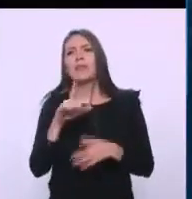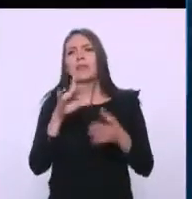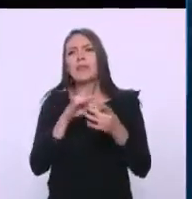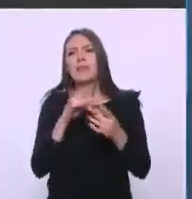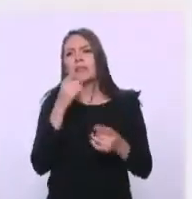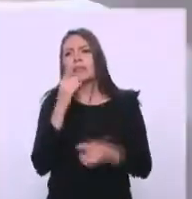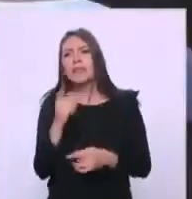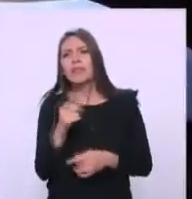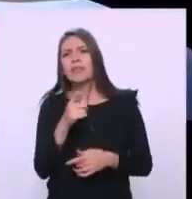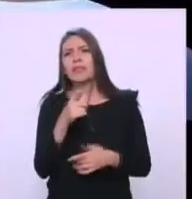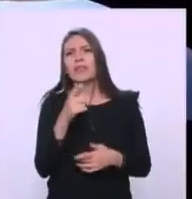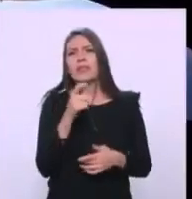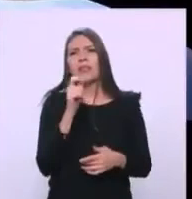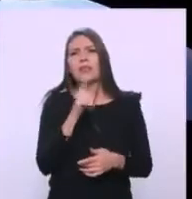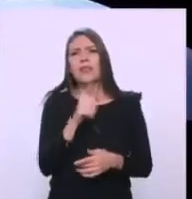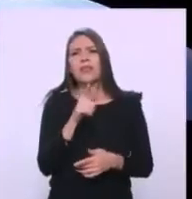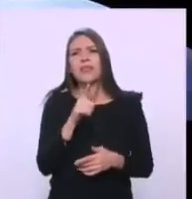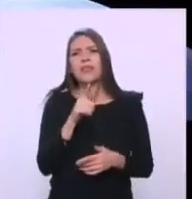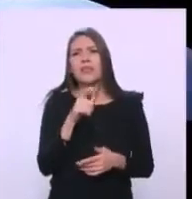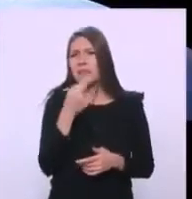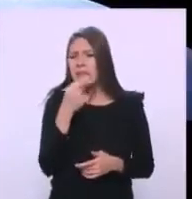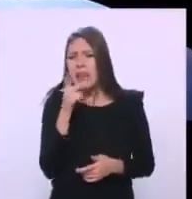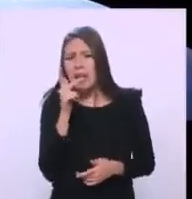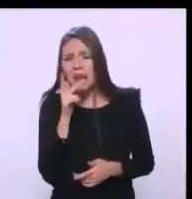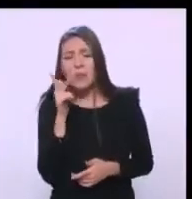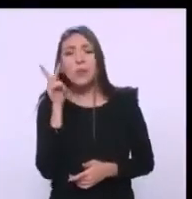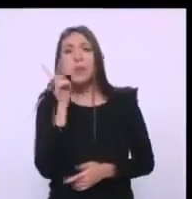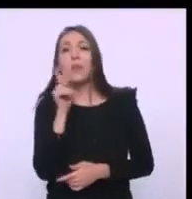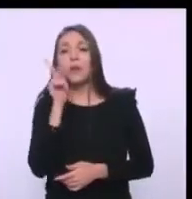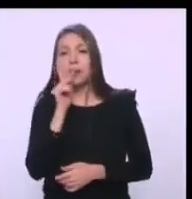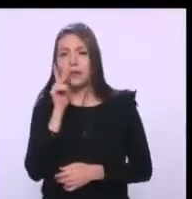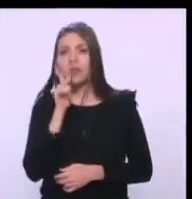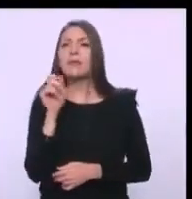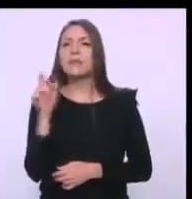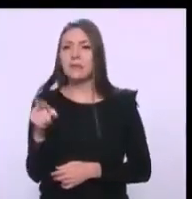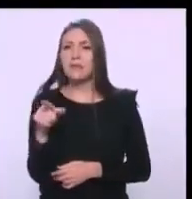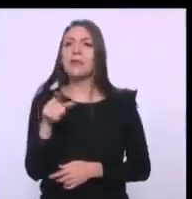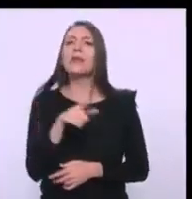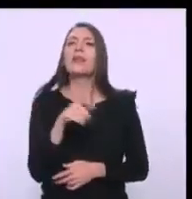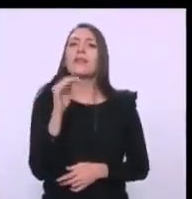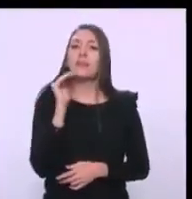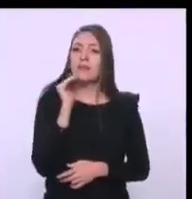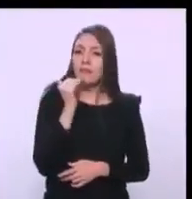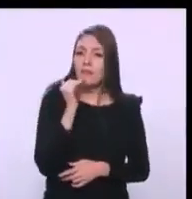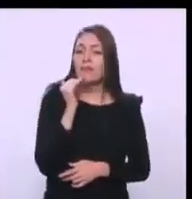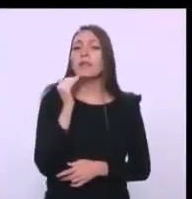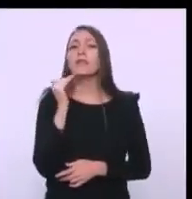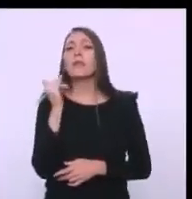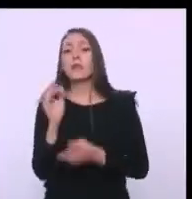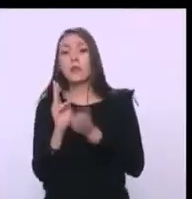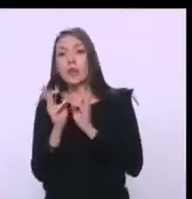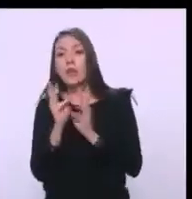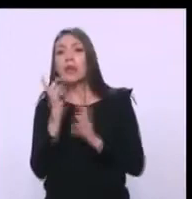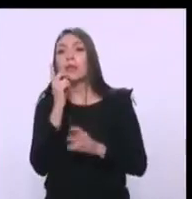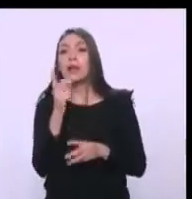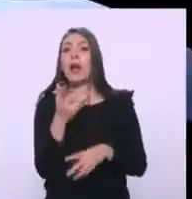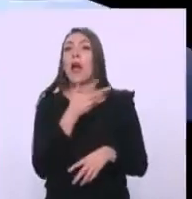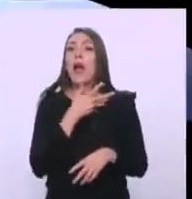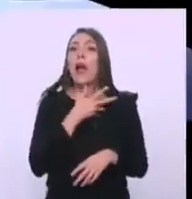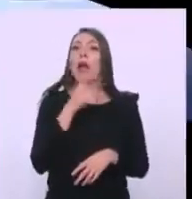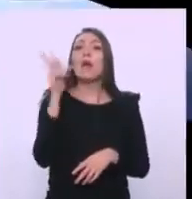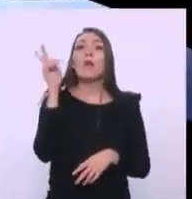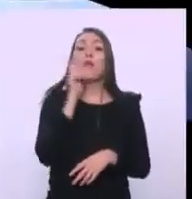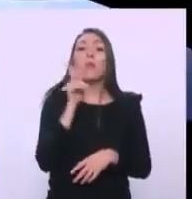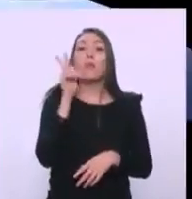medicamentos, pruebas. Exacto, alerta por Facebook y WhatsApp, están ofreciendo pruebas de COVID.